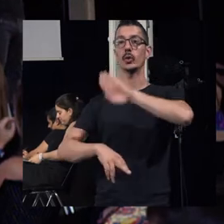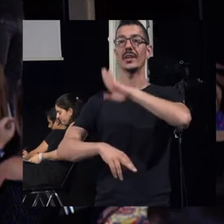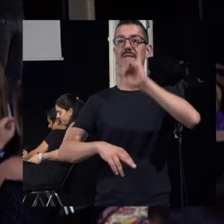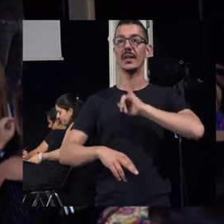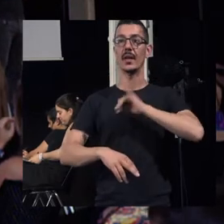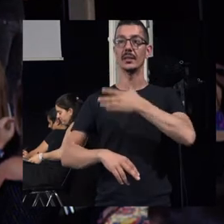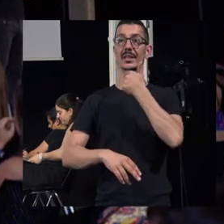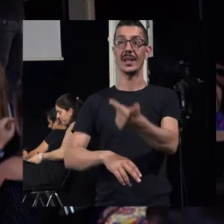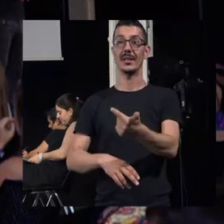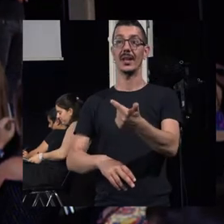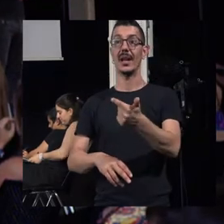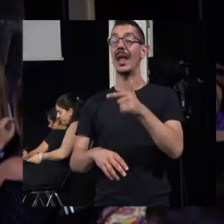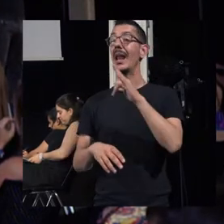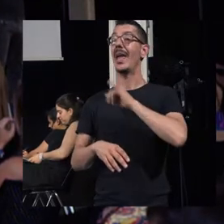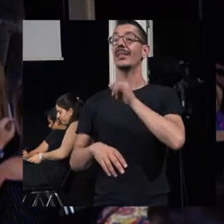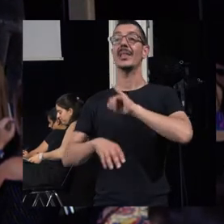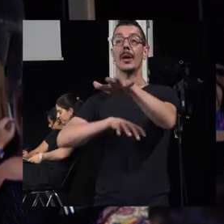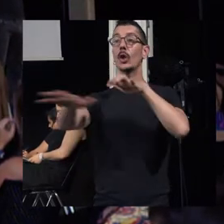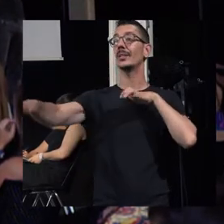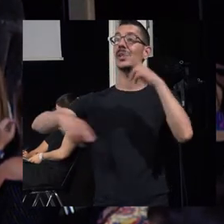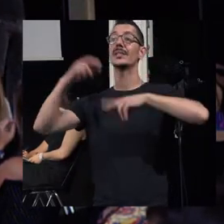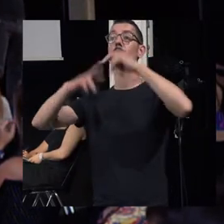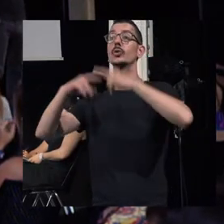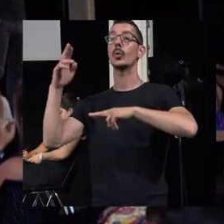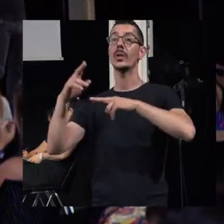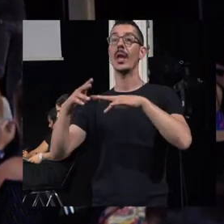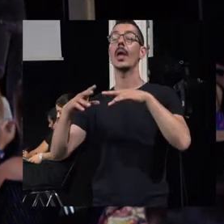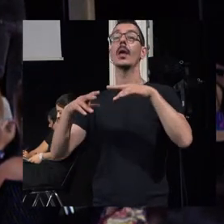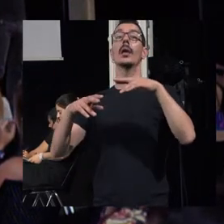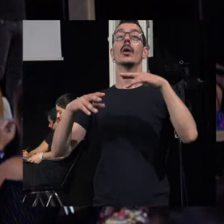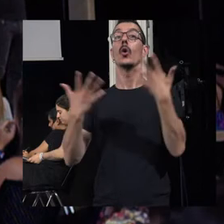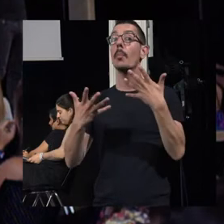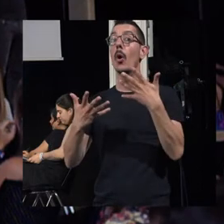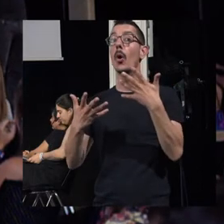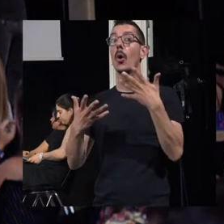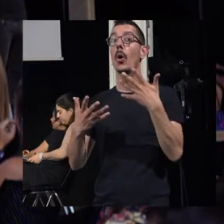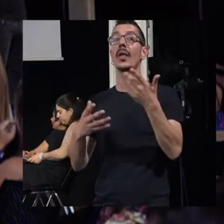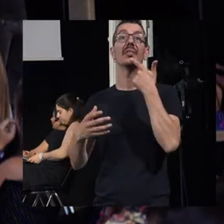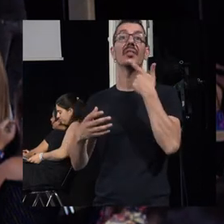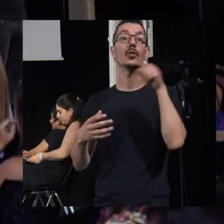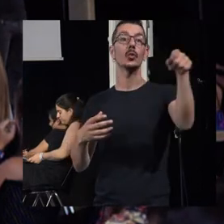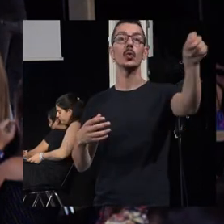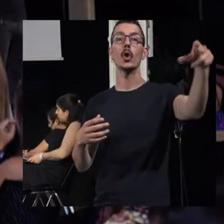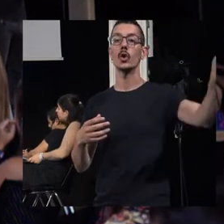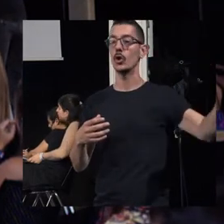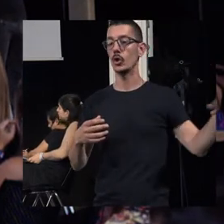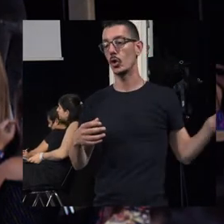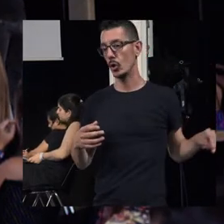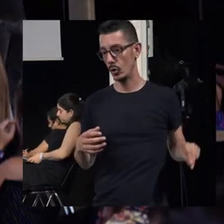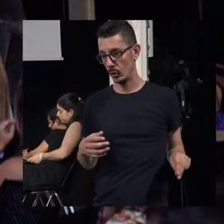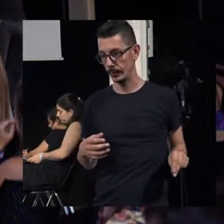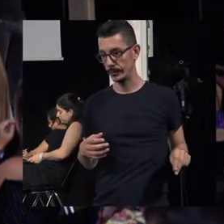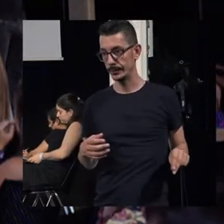construye como negación de la alteridad. Y eso significa que cuando hay el proyecto político que supuso en su momento la construcción del Reino de